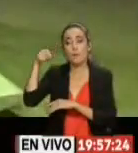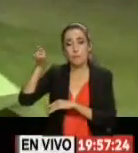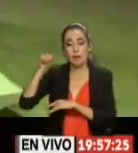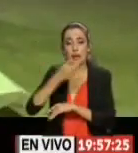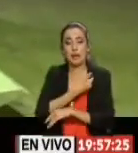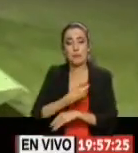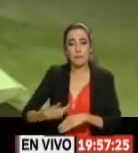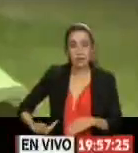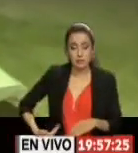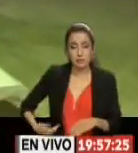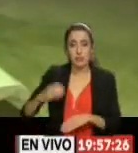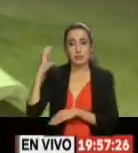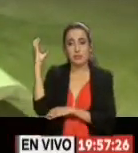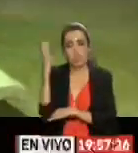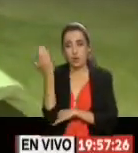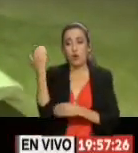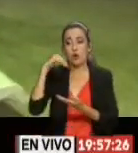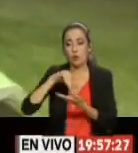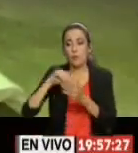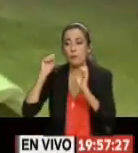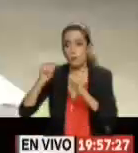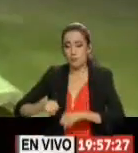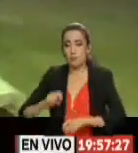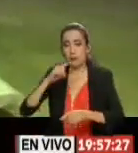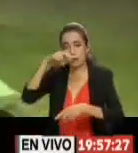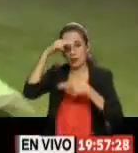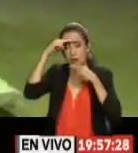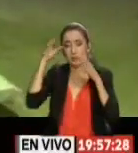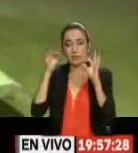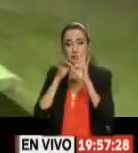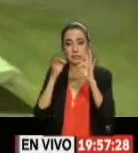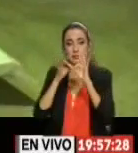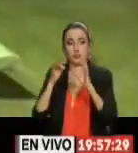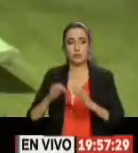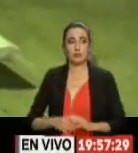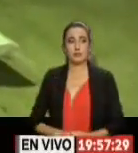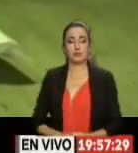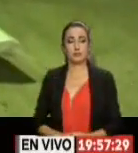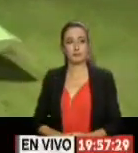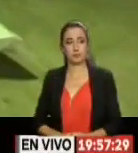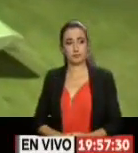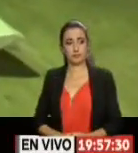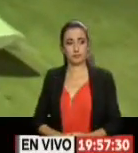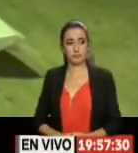presidente de ese país, Iván Duque, confirmó la noticia a través de redes sociales.